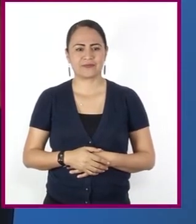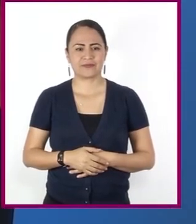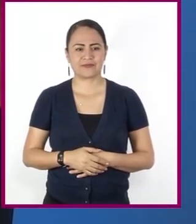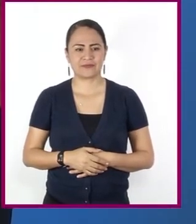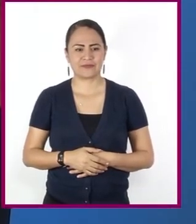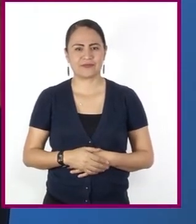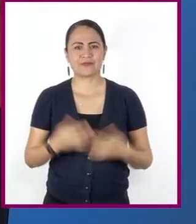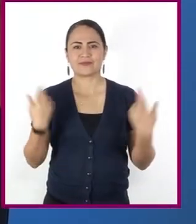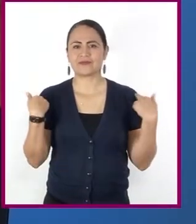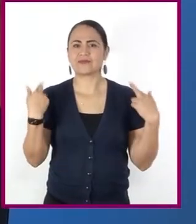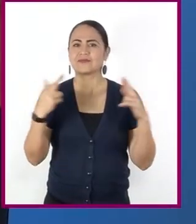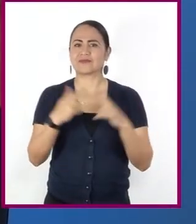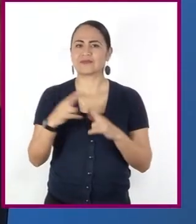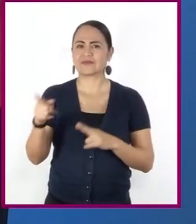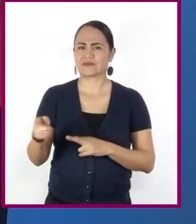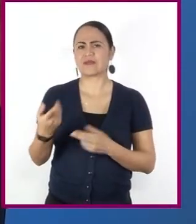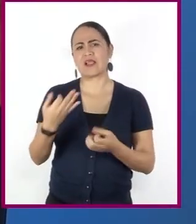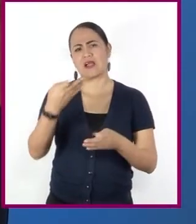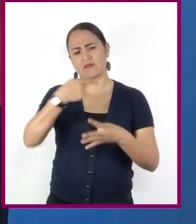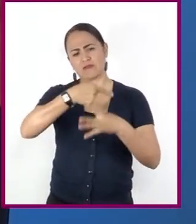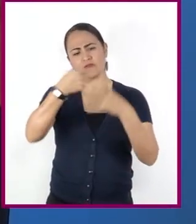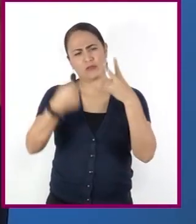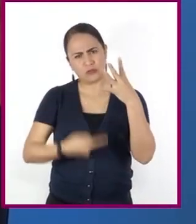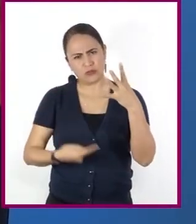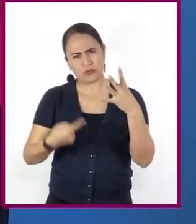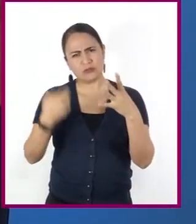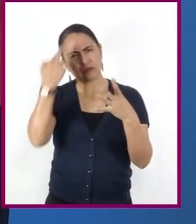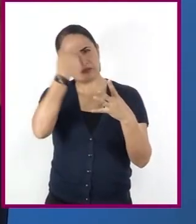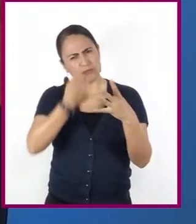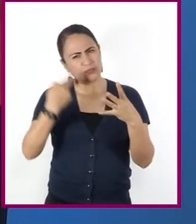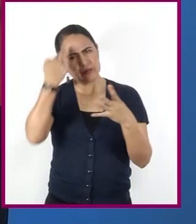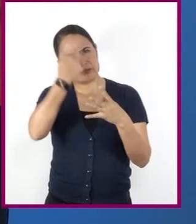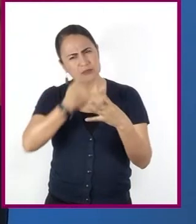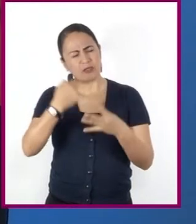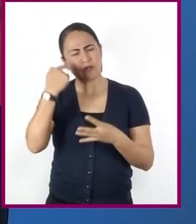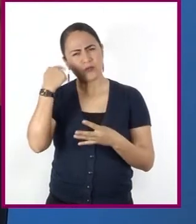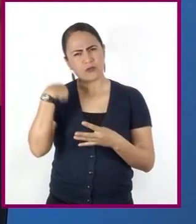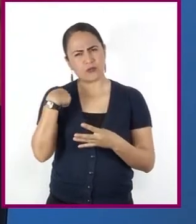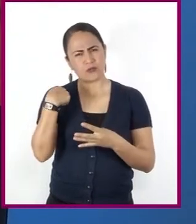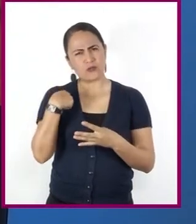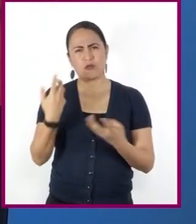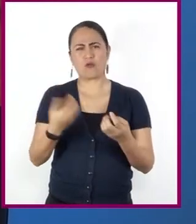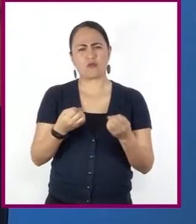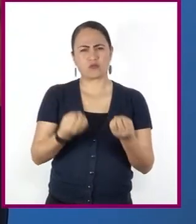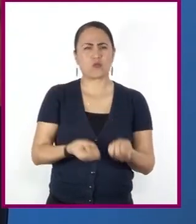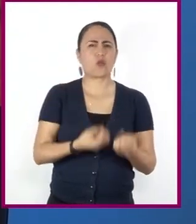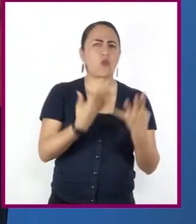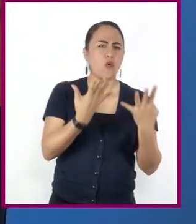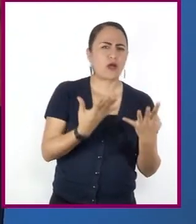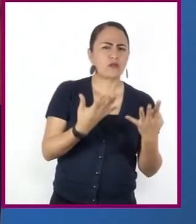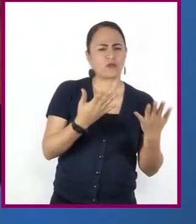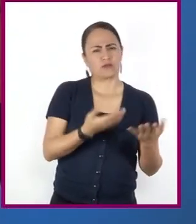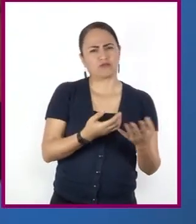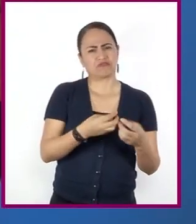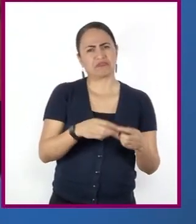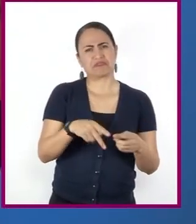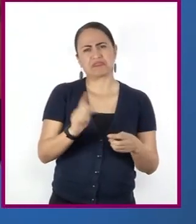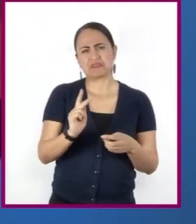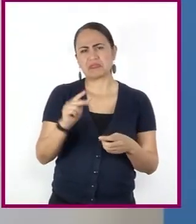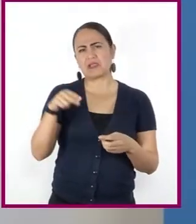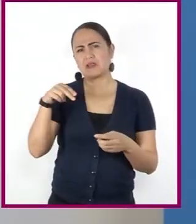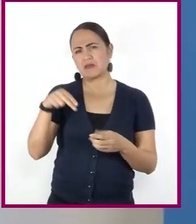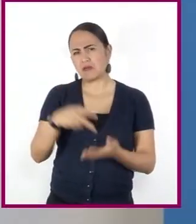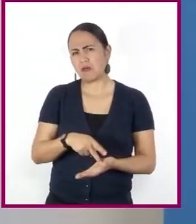Profesora, con todo lo que hemos revisado, me llama la atención cómo se generaron estas medidas y cómo es que se han